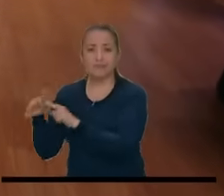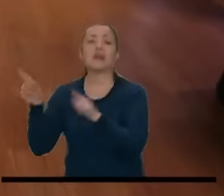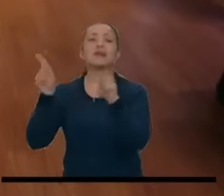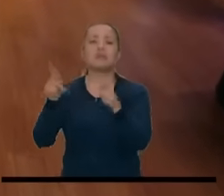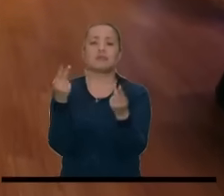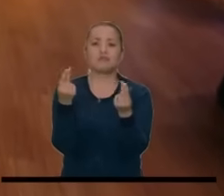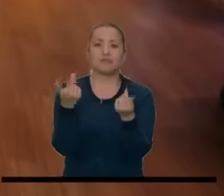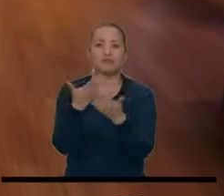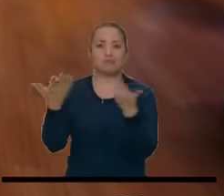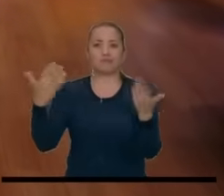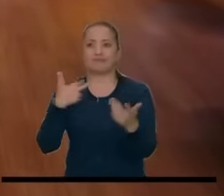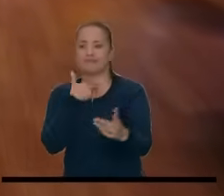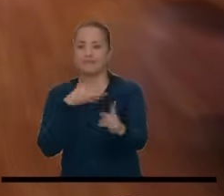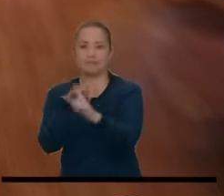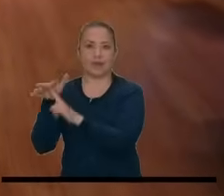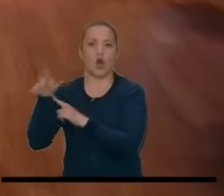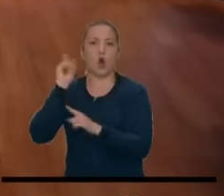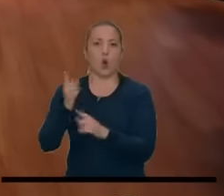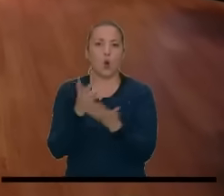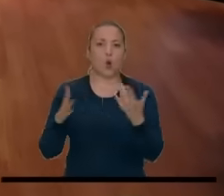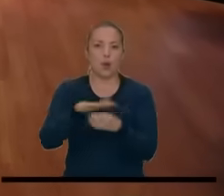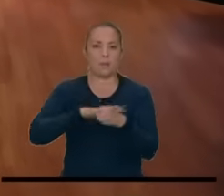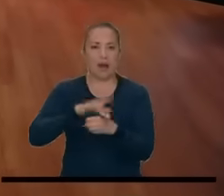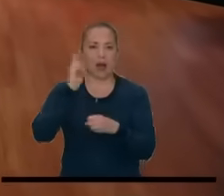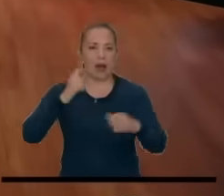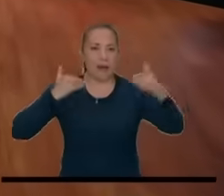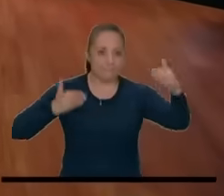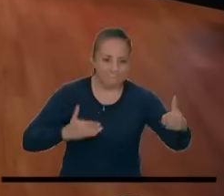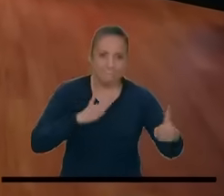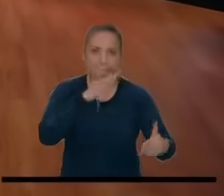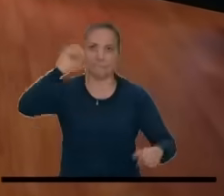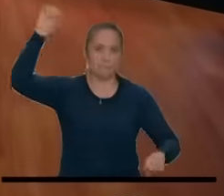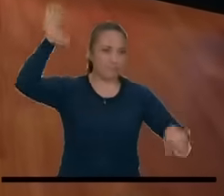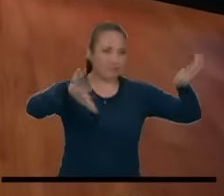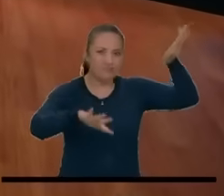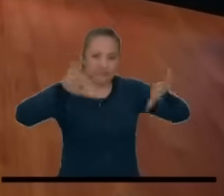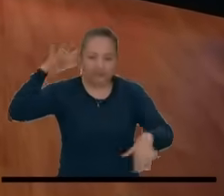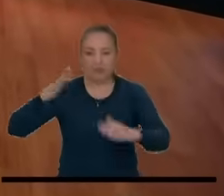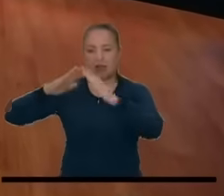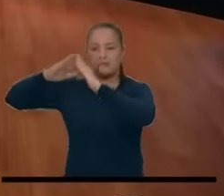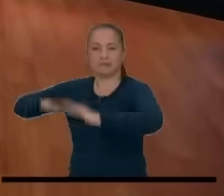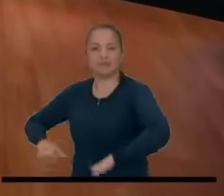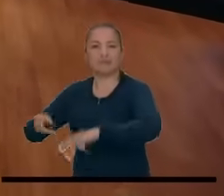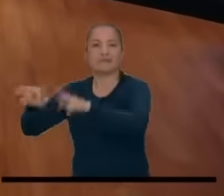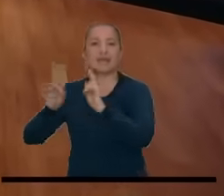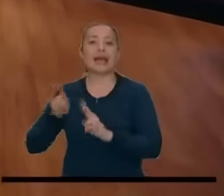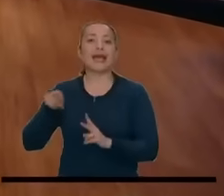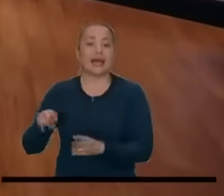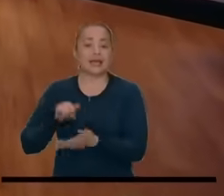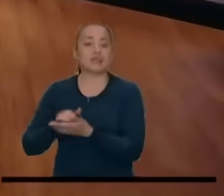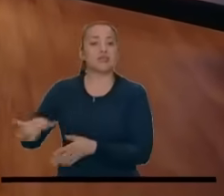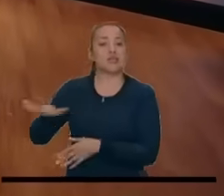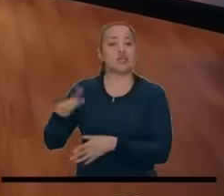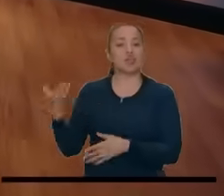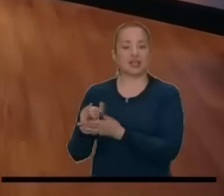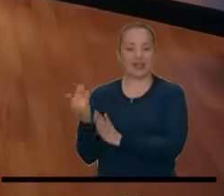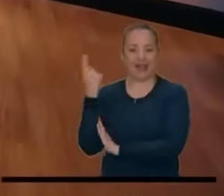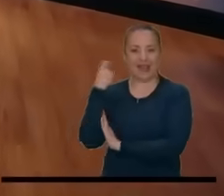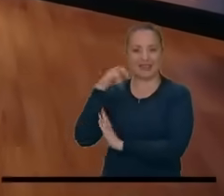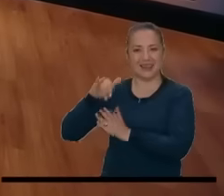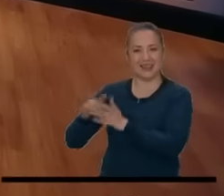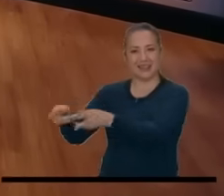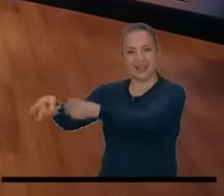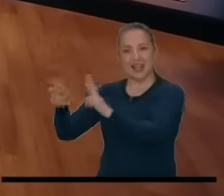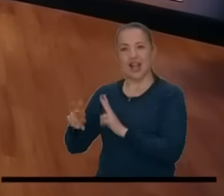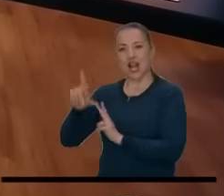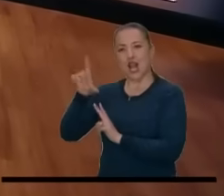afectados por estas contingencias. Esta es la magnitud del daño en el puente Los Grillos, que colapsó el día de ayer. A esta